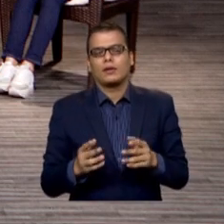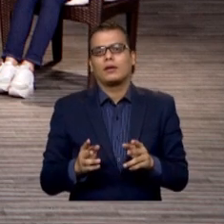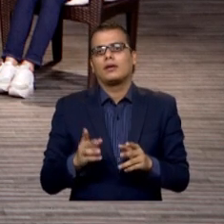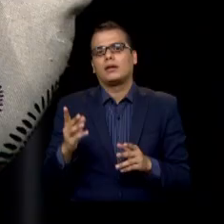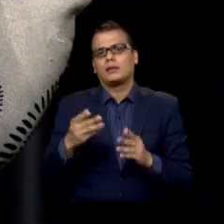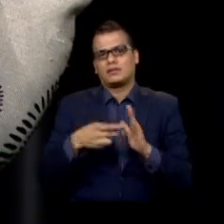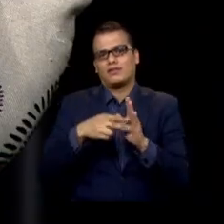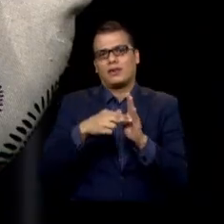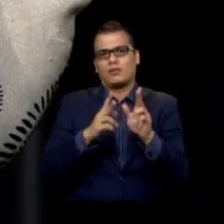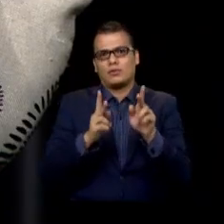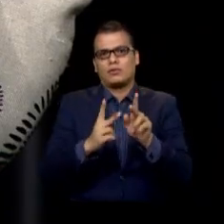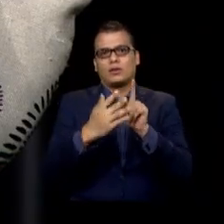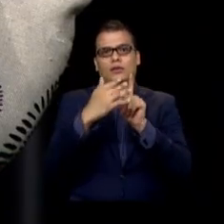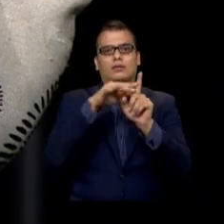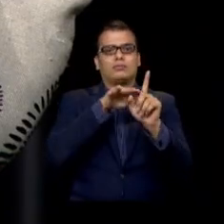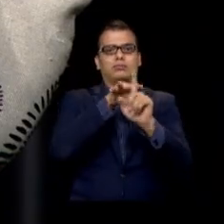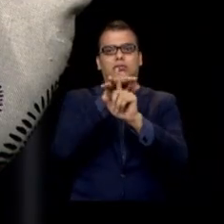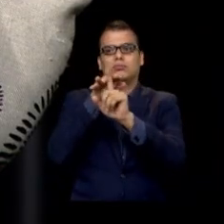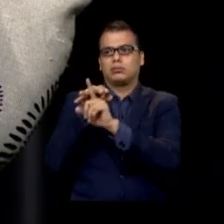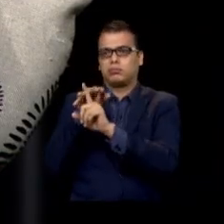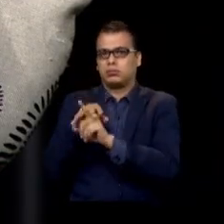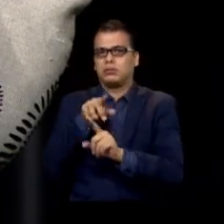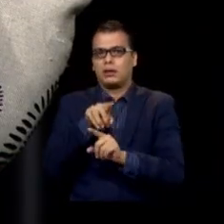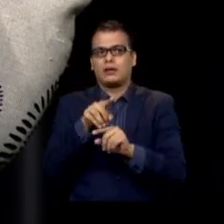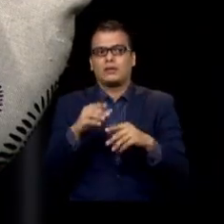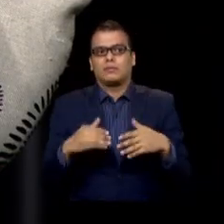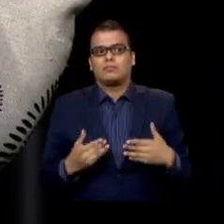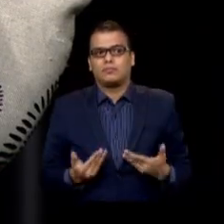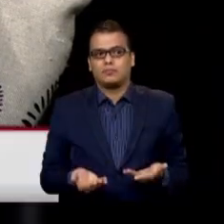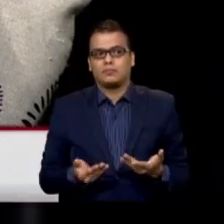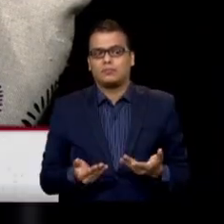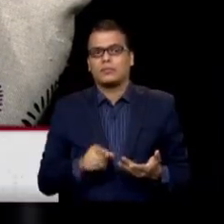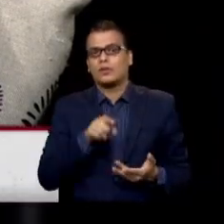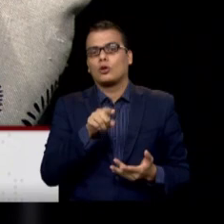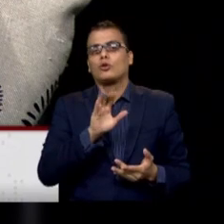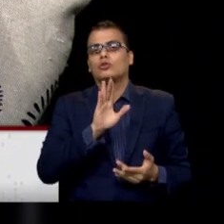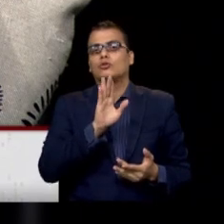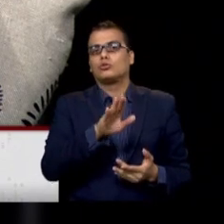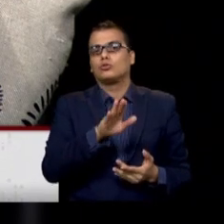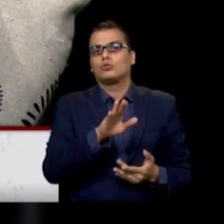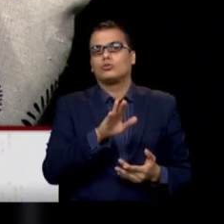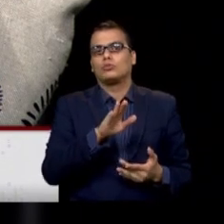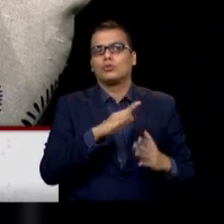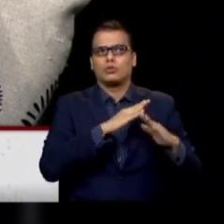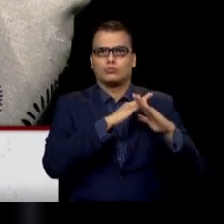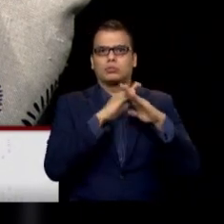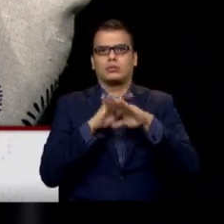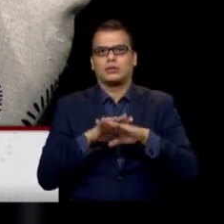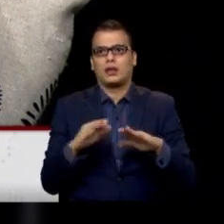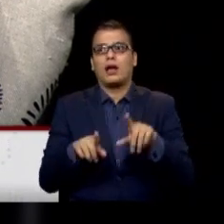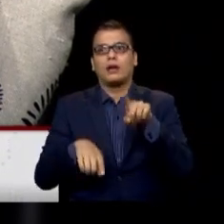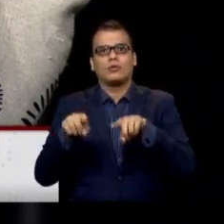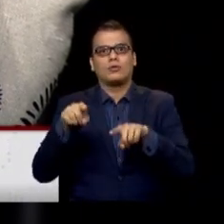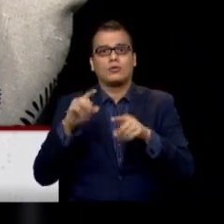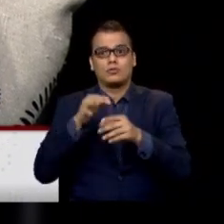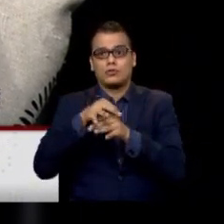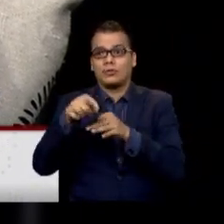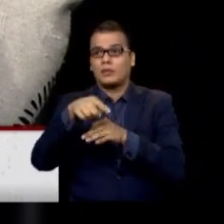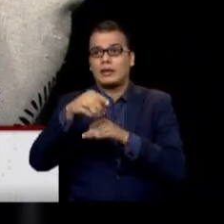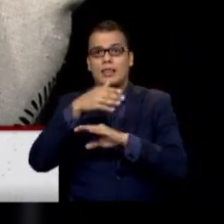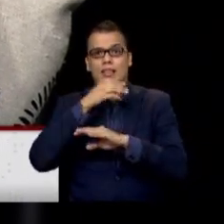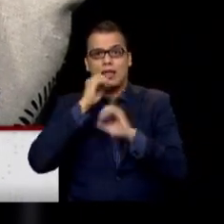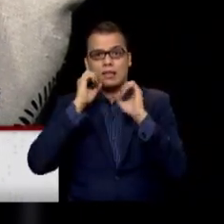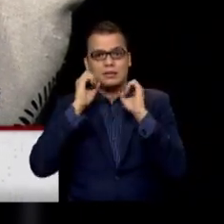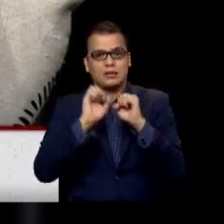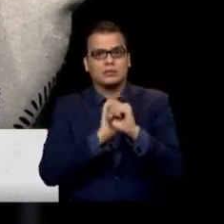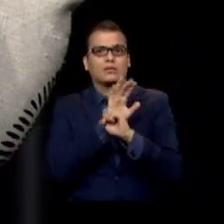pero no hay en algunos municipios donde no ha llegado el virus y el hecho de que ellos estén guardados en sus casas, pues baja la circulación.